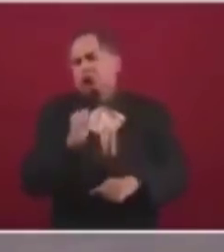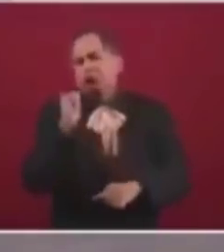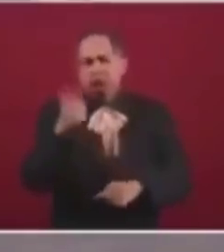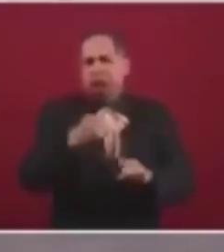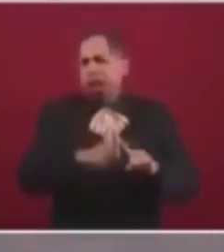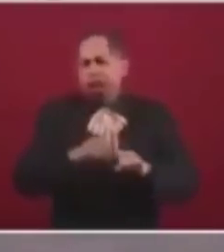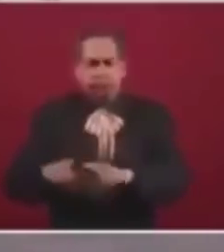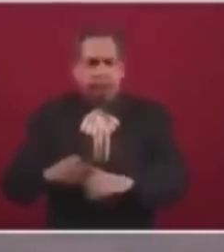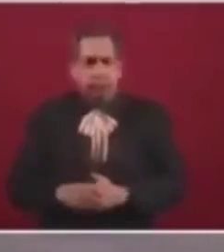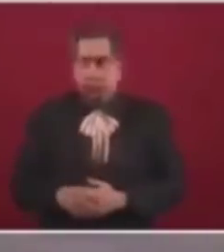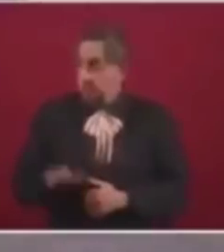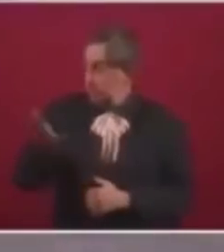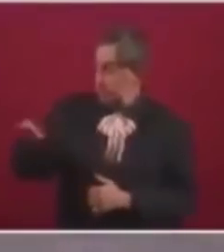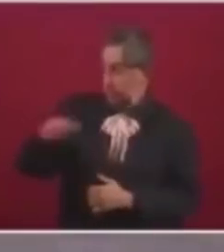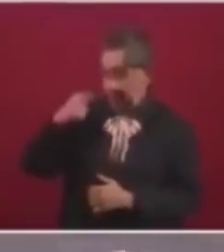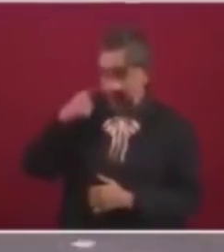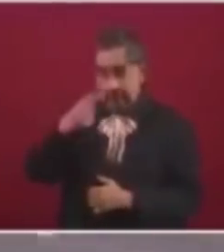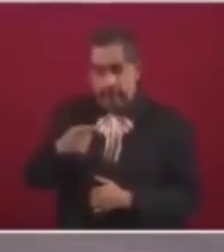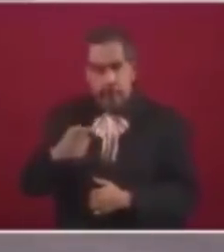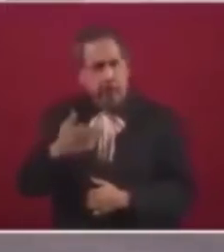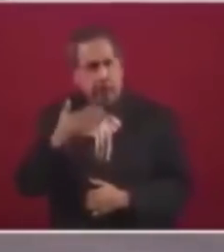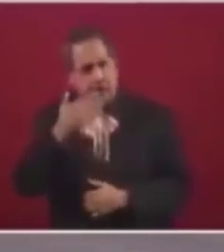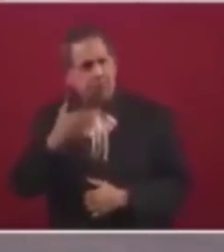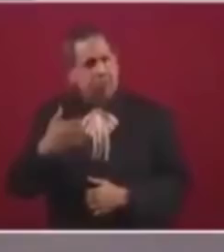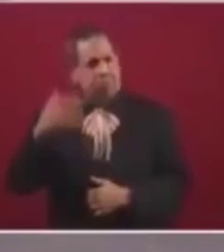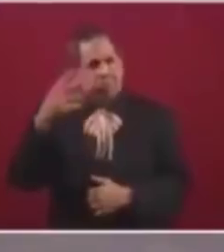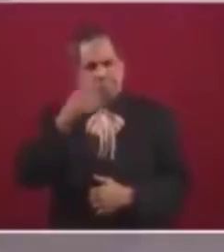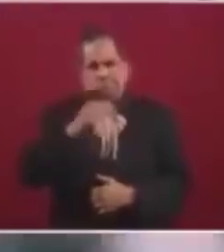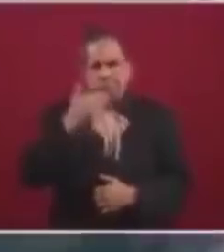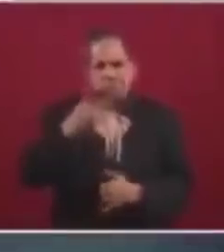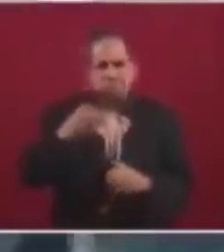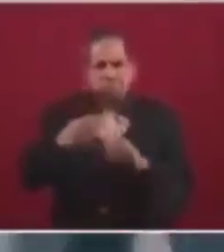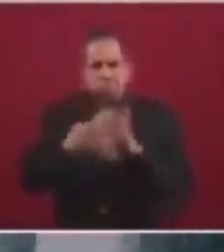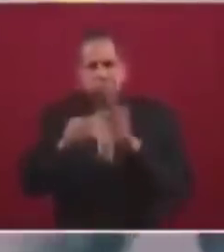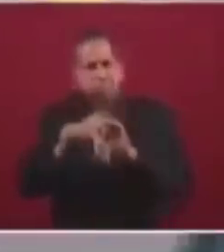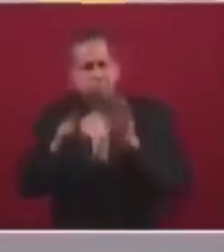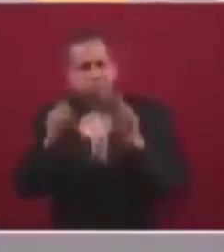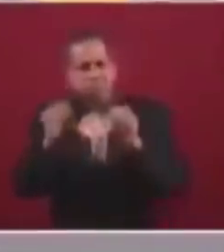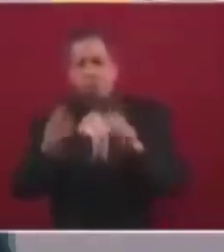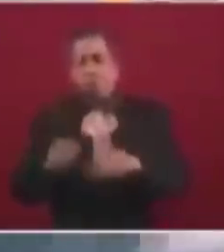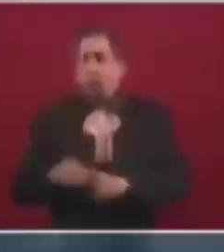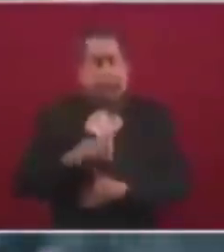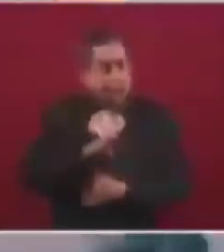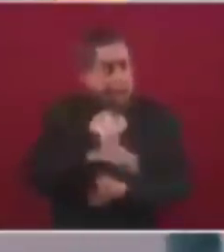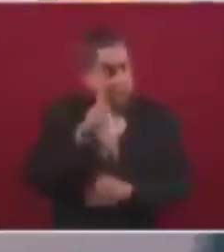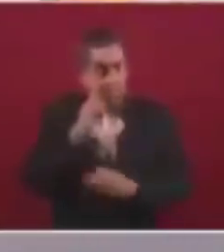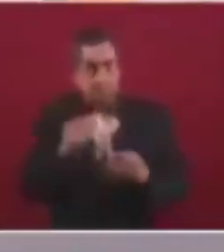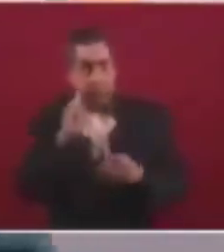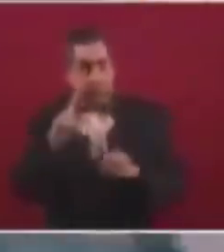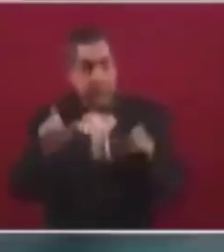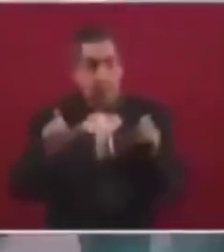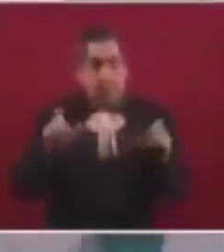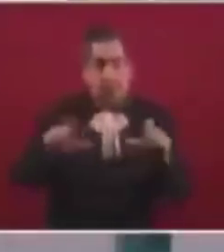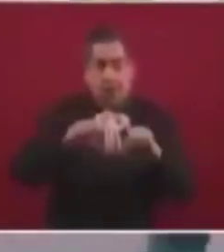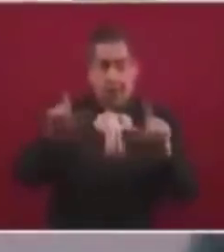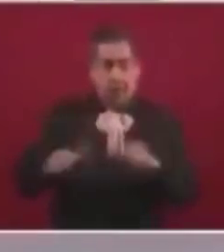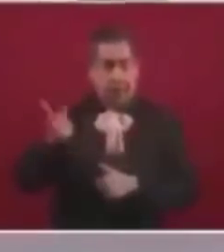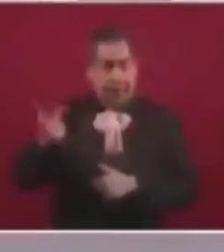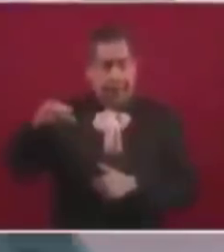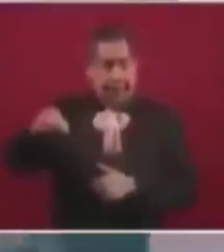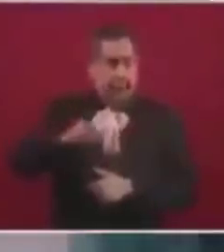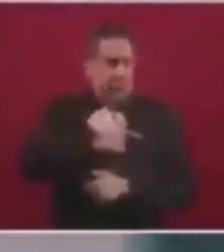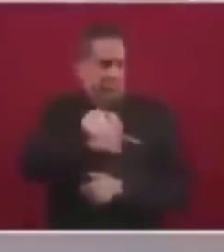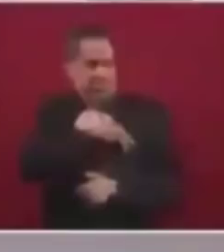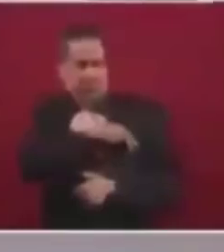Nacional Argentina es una fuerza de seguridad de naturaleza. ¡Wow! Con características de fuerza intermedia que cumple